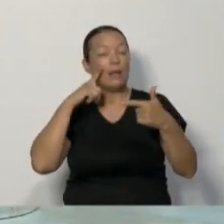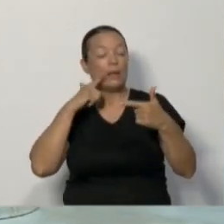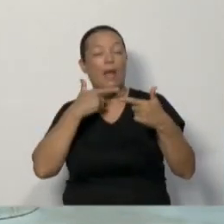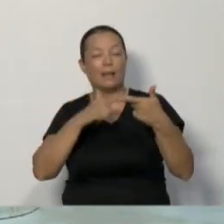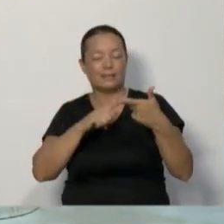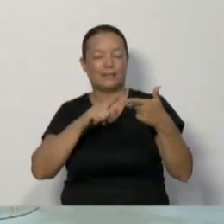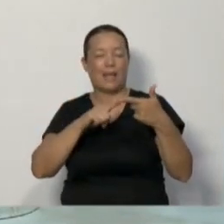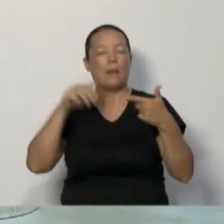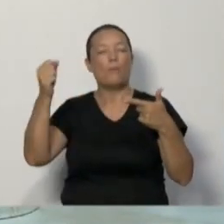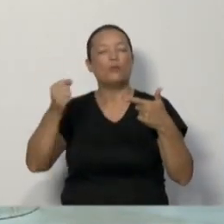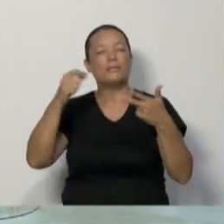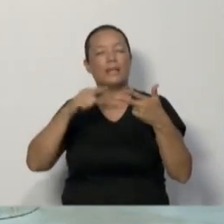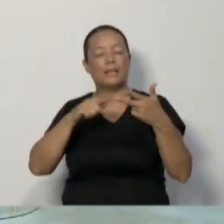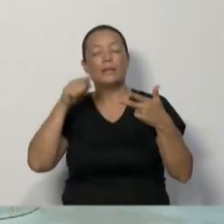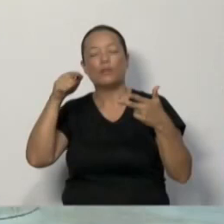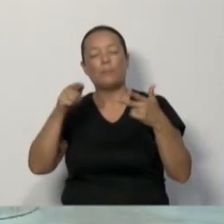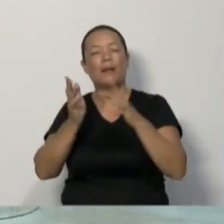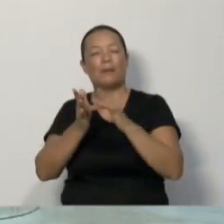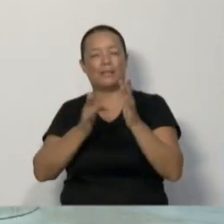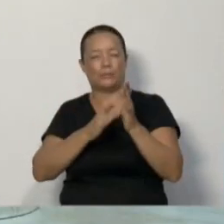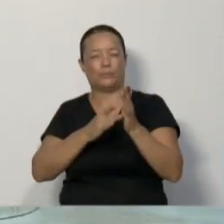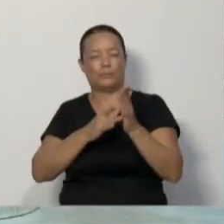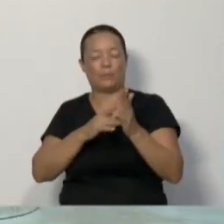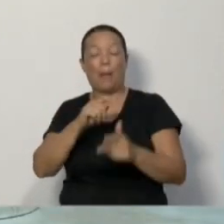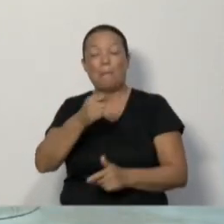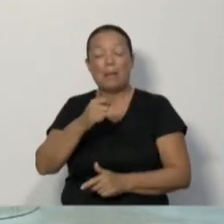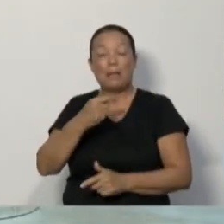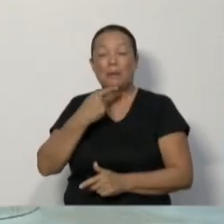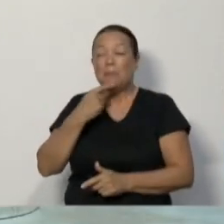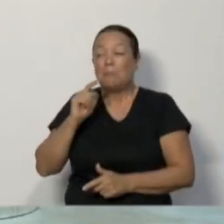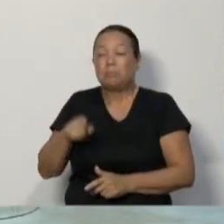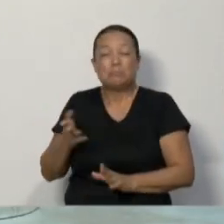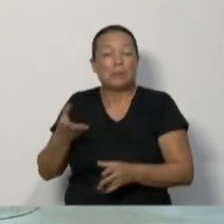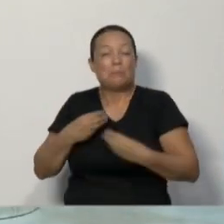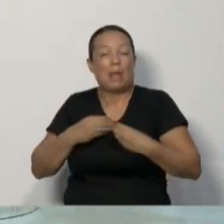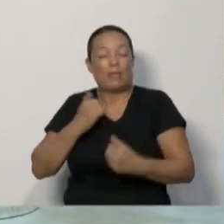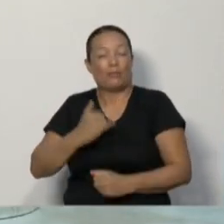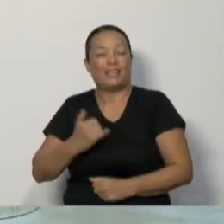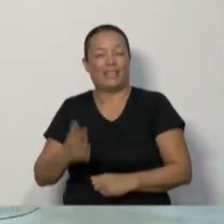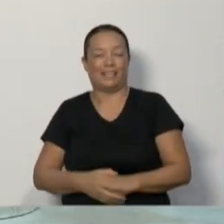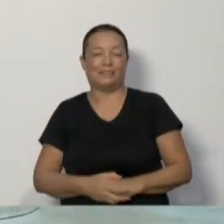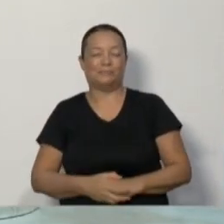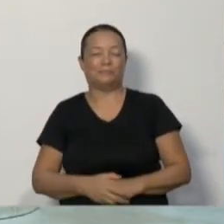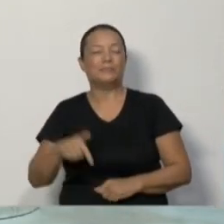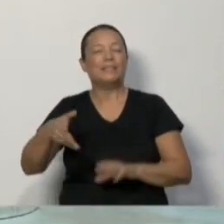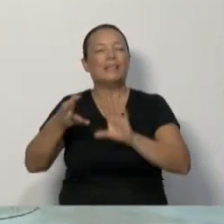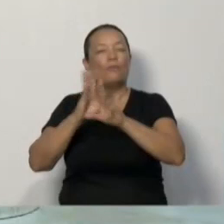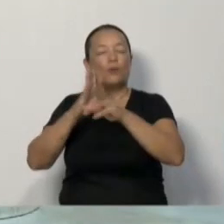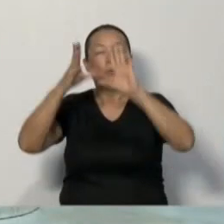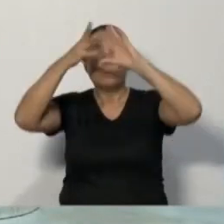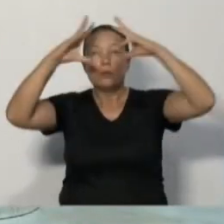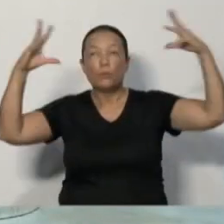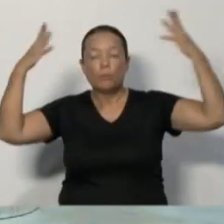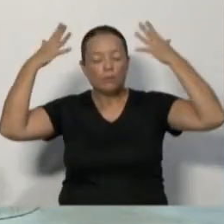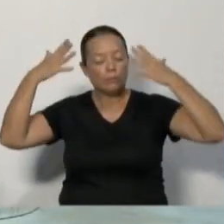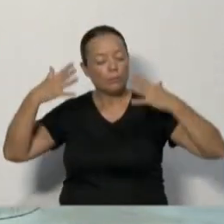Elías. Pedro no sabía qué decir porque estaban llenos de temor. Entonces una nube